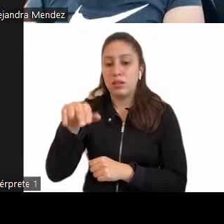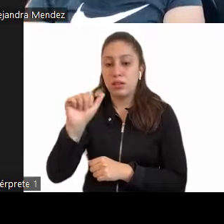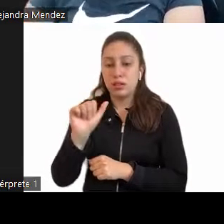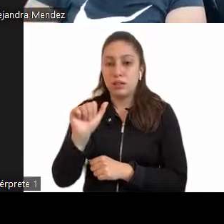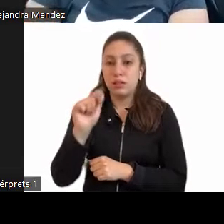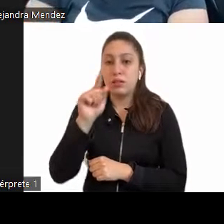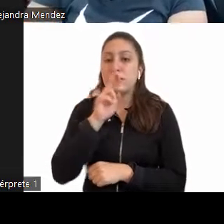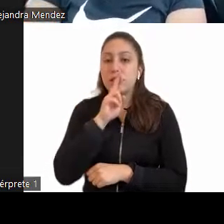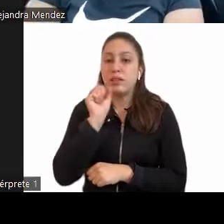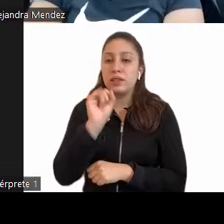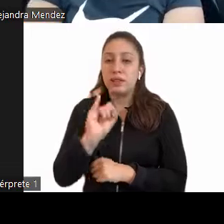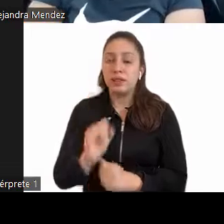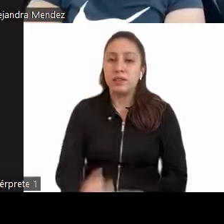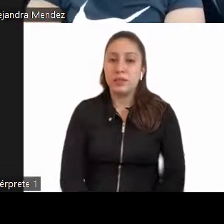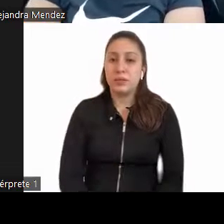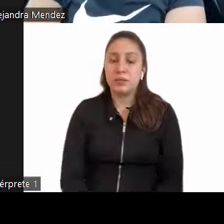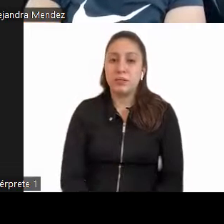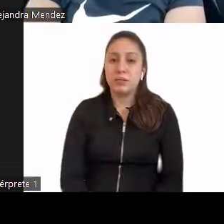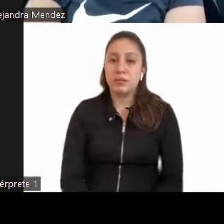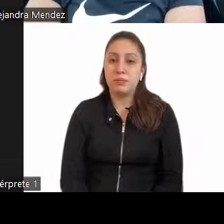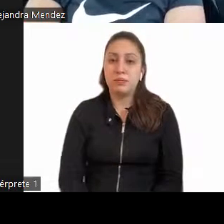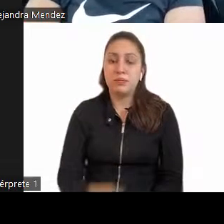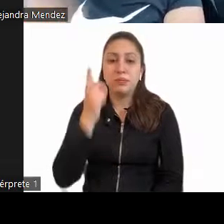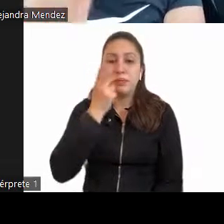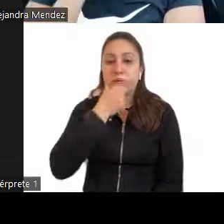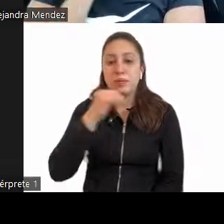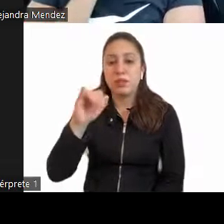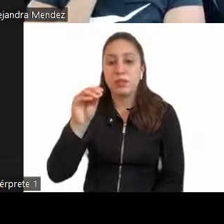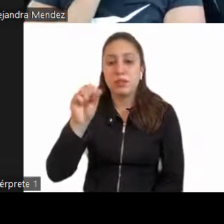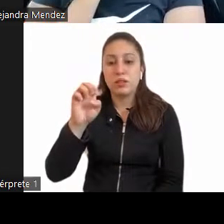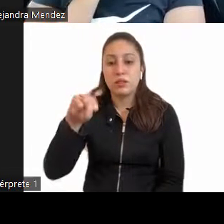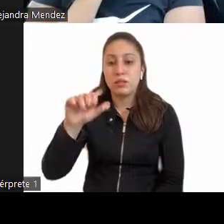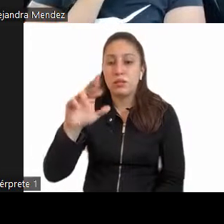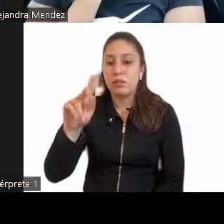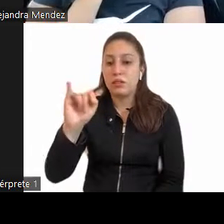Luisa Gutiérrez, a favor. José Martín Padilla.